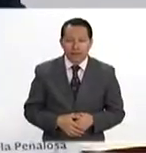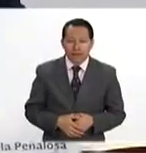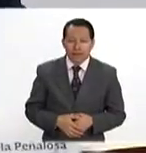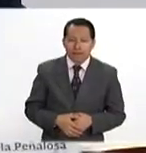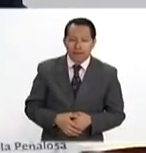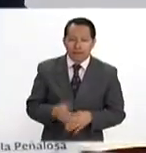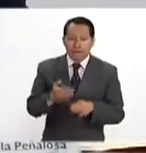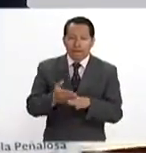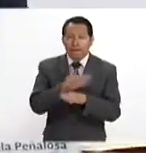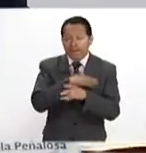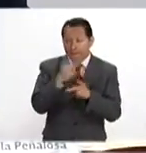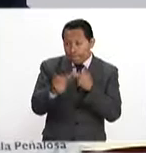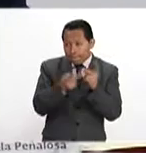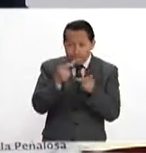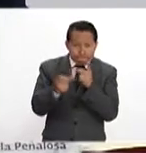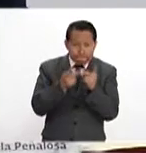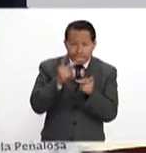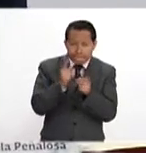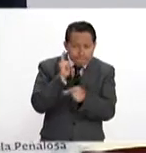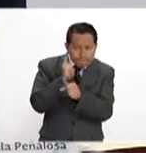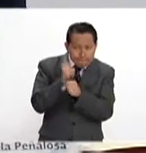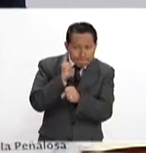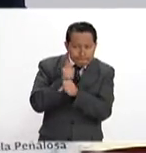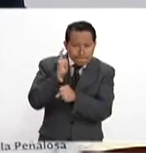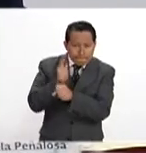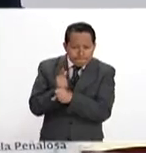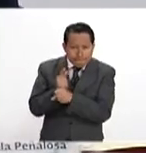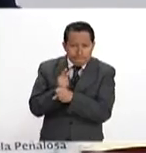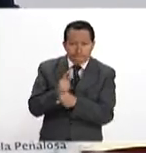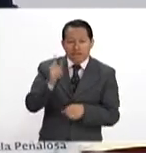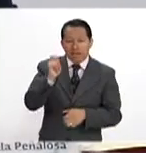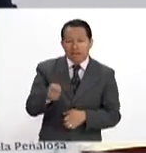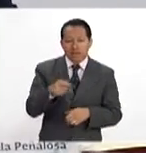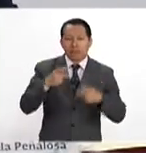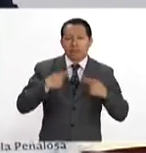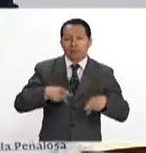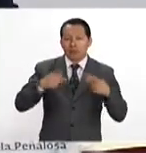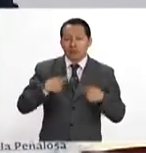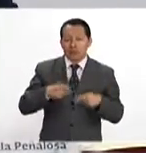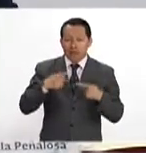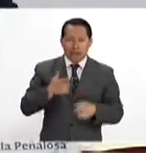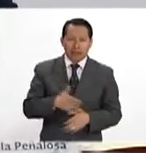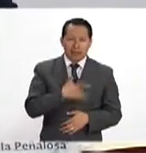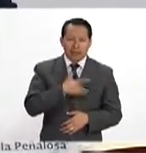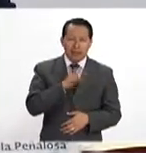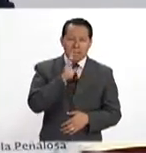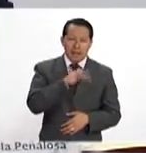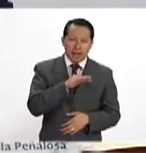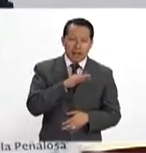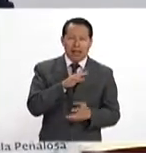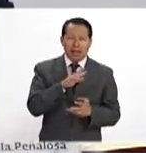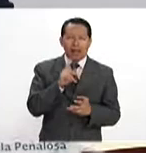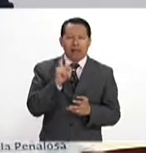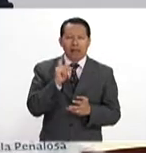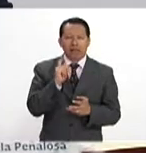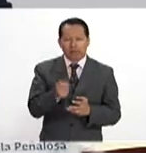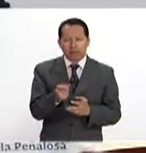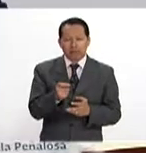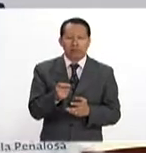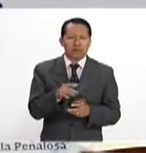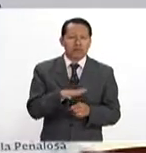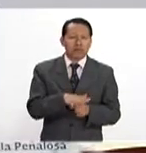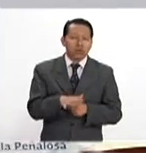Empezamos con la encuesta y nos empezamos a dar cuenta que lo que le dolía al derechohabiente y lo que le frustraba